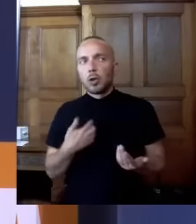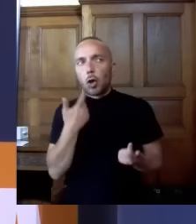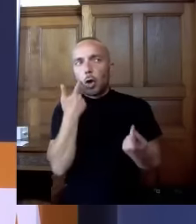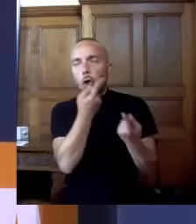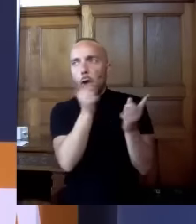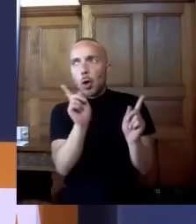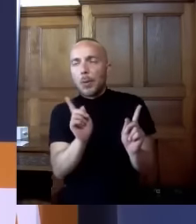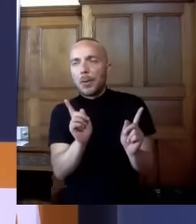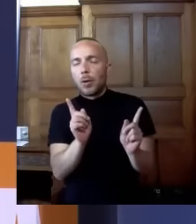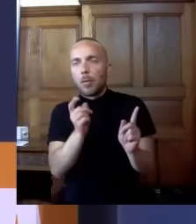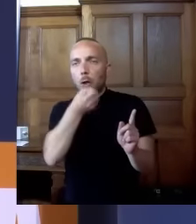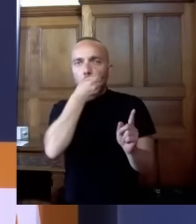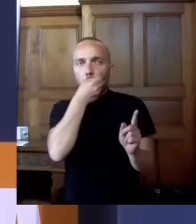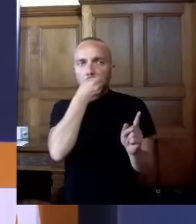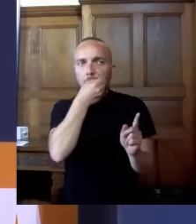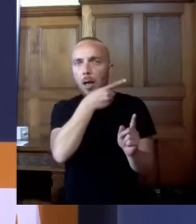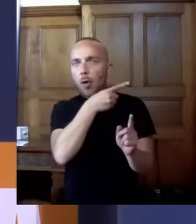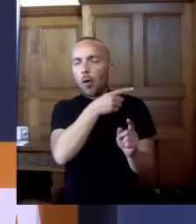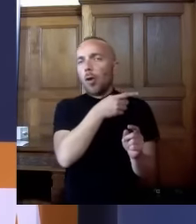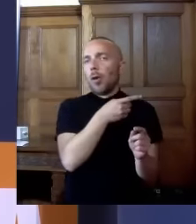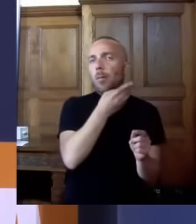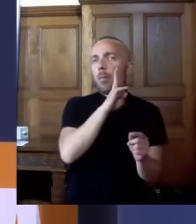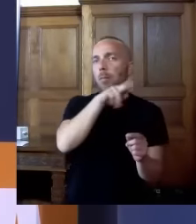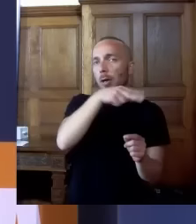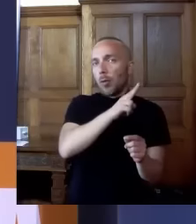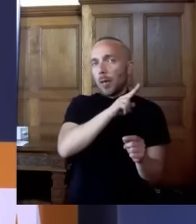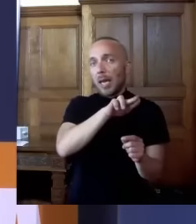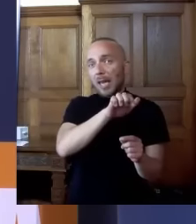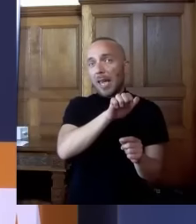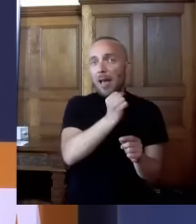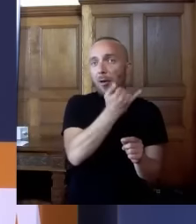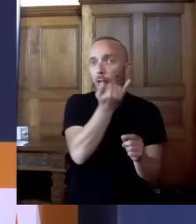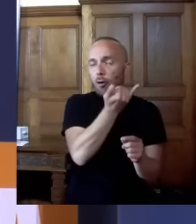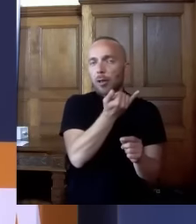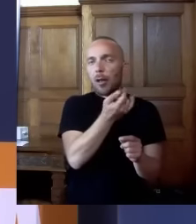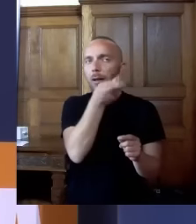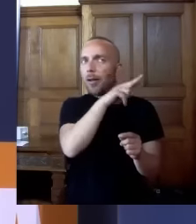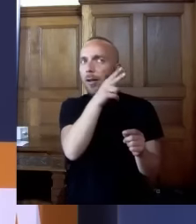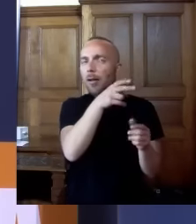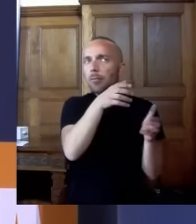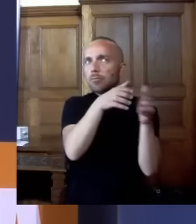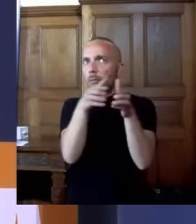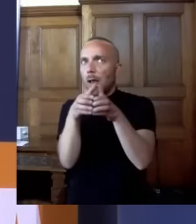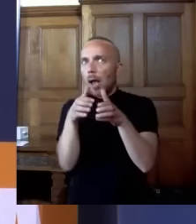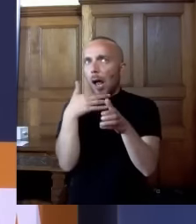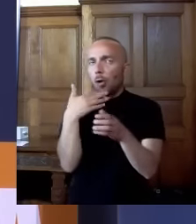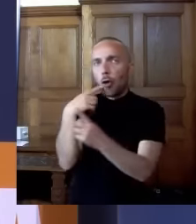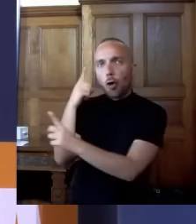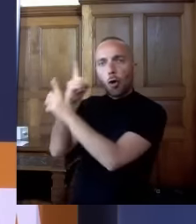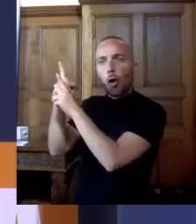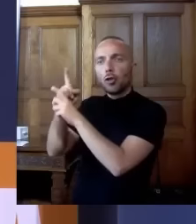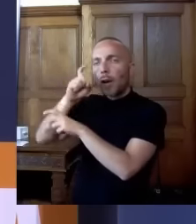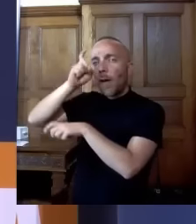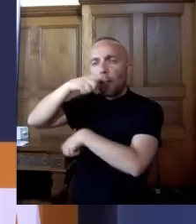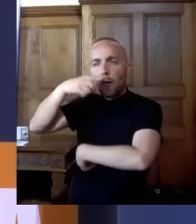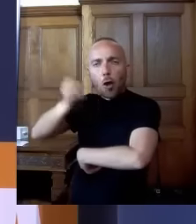alri sozialista ez e g her herrian funts putren kontra